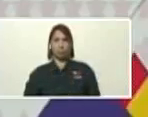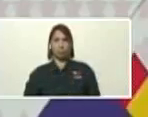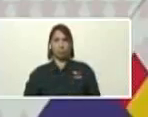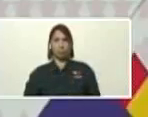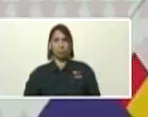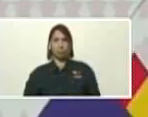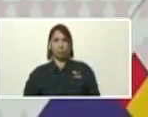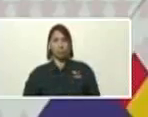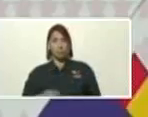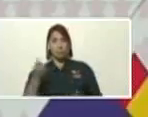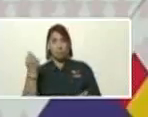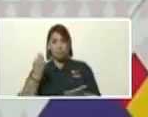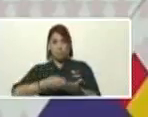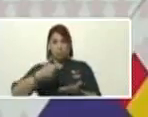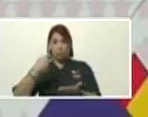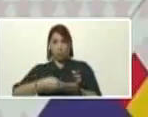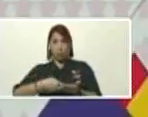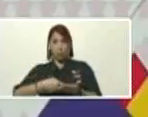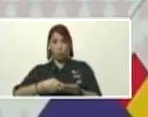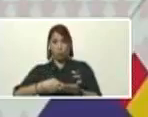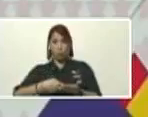un pago